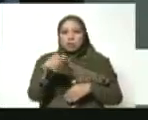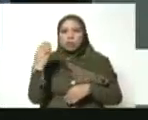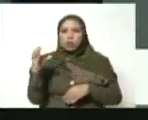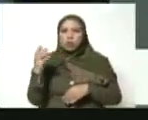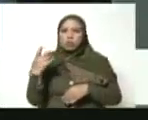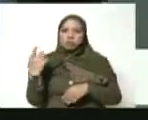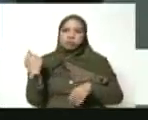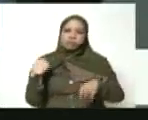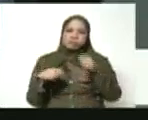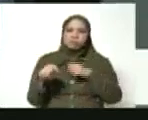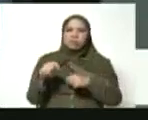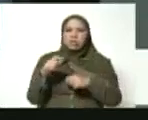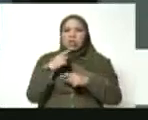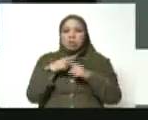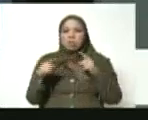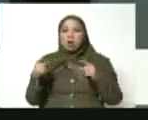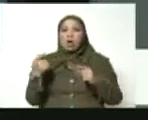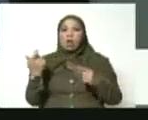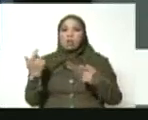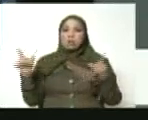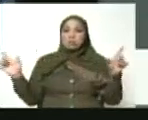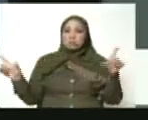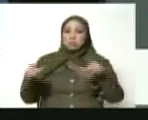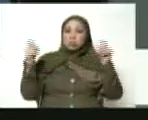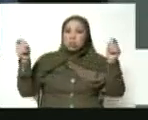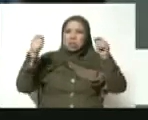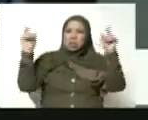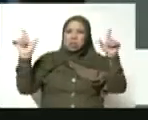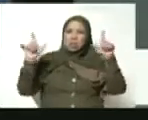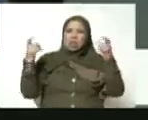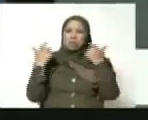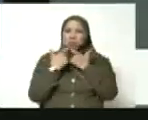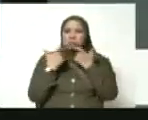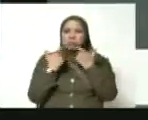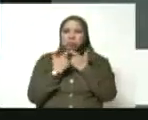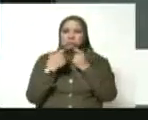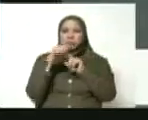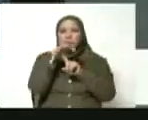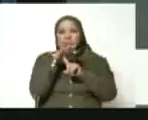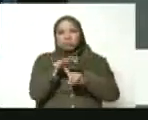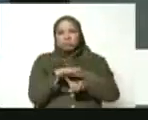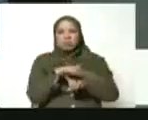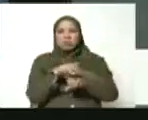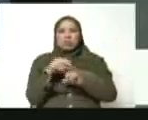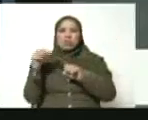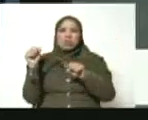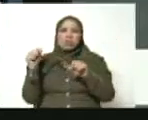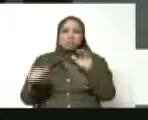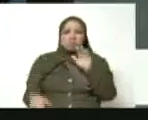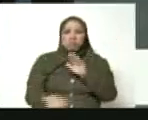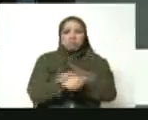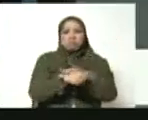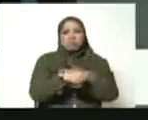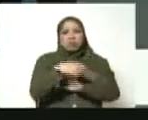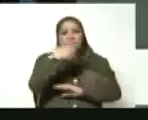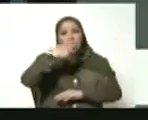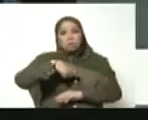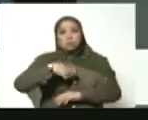en los pueblos a través de una propaganda incesante de guerra, de banalización y de estigmatización de